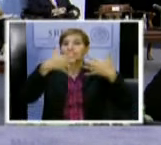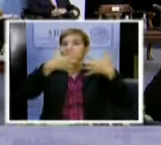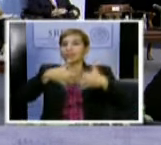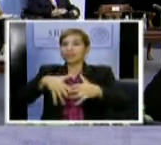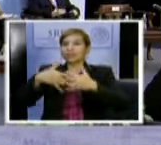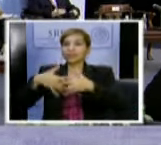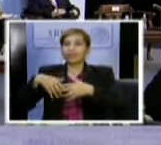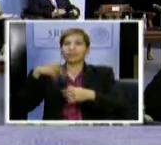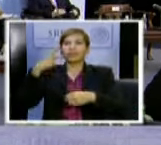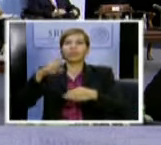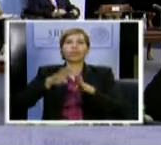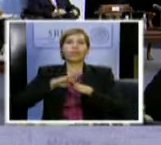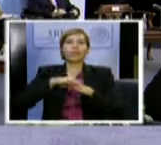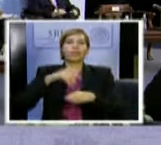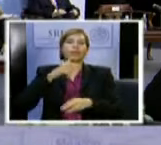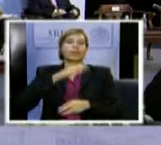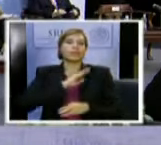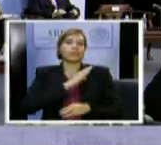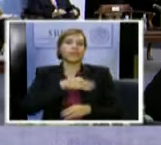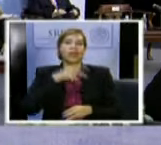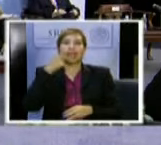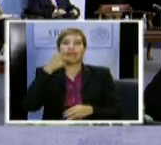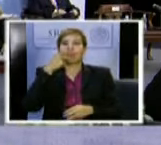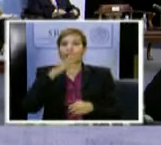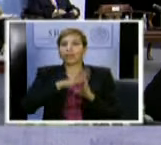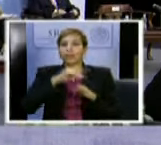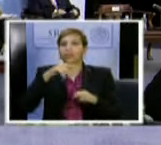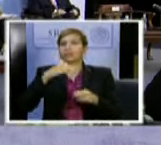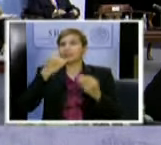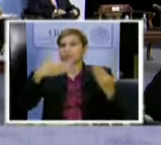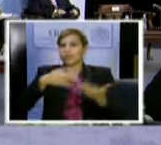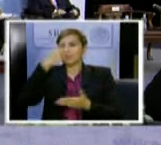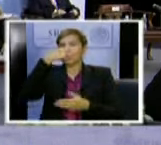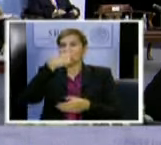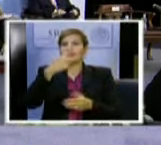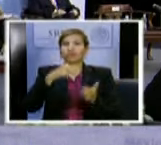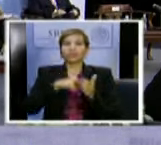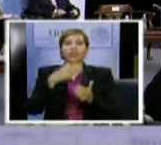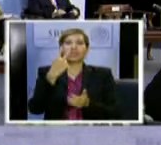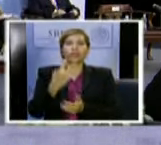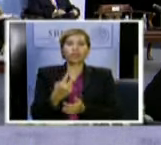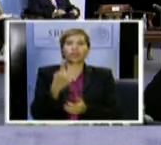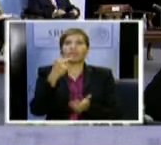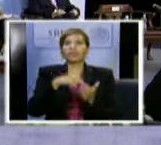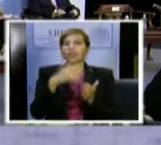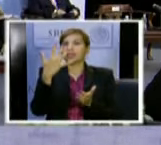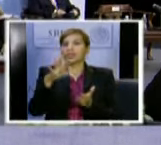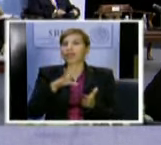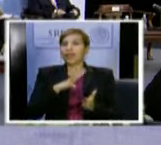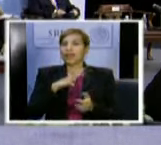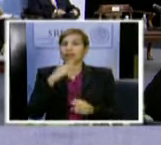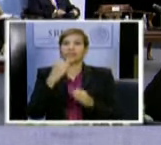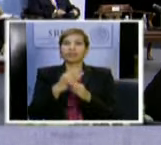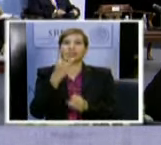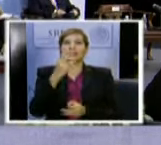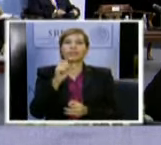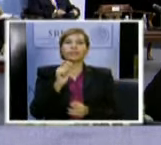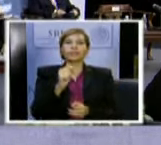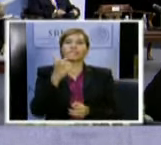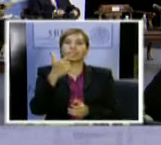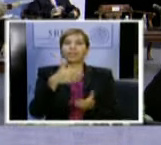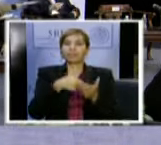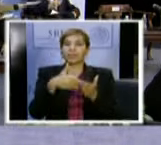empresas hispanas que había en Estados Unidos en el 2002. En el 2010 ya existen